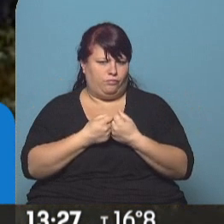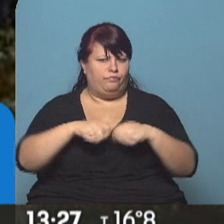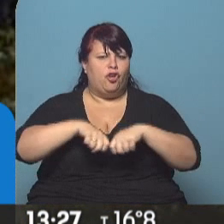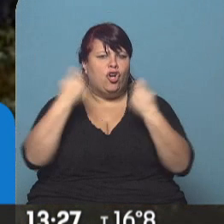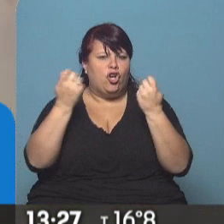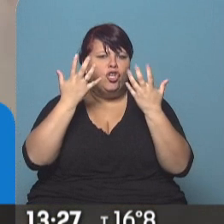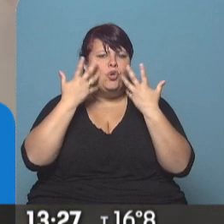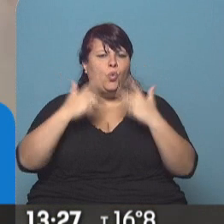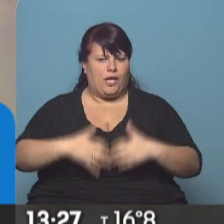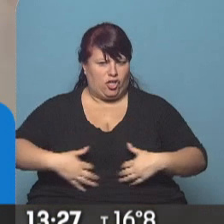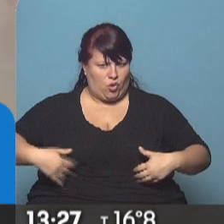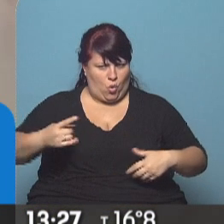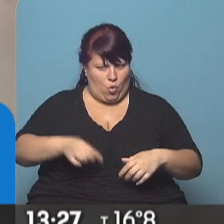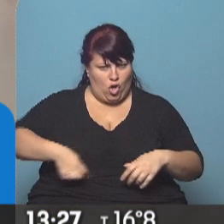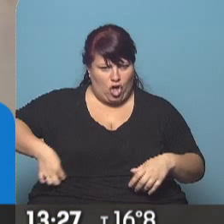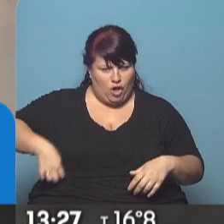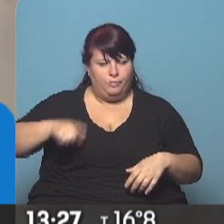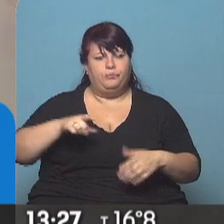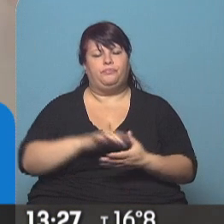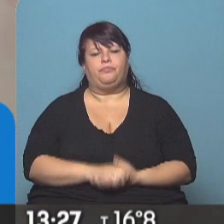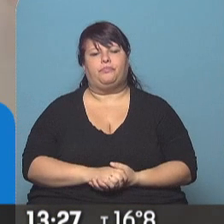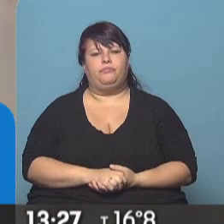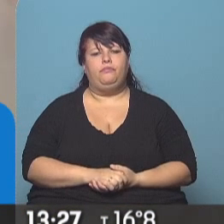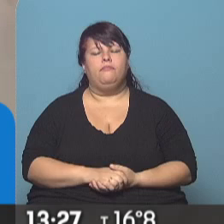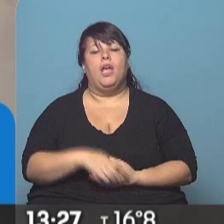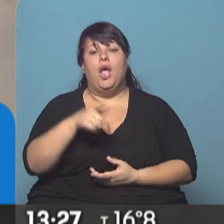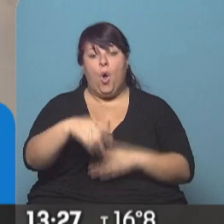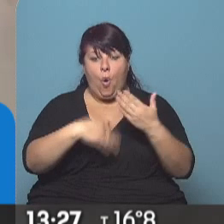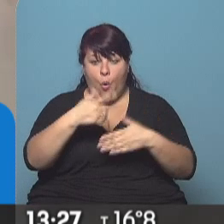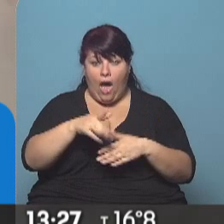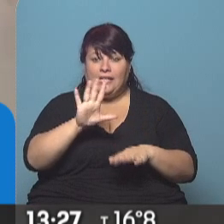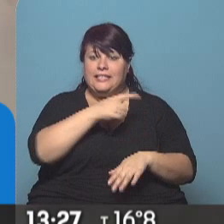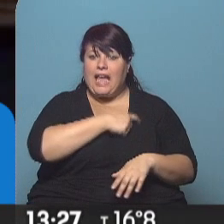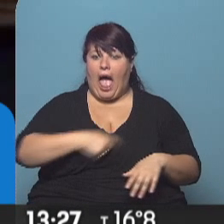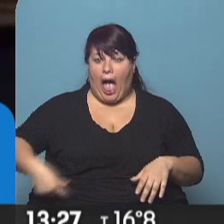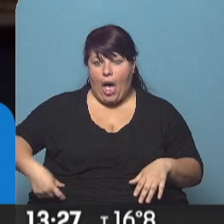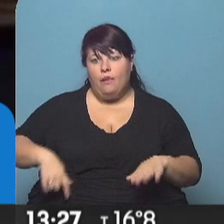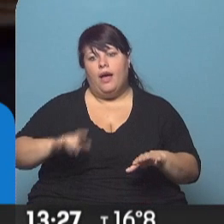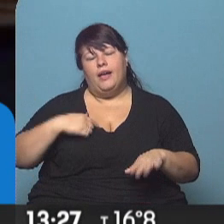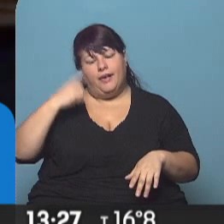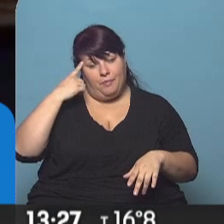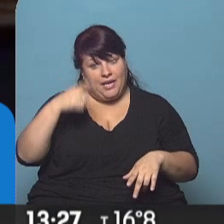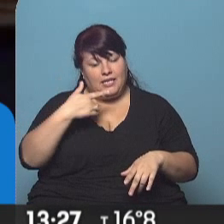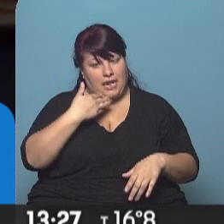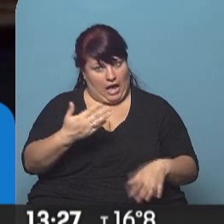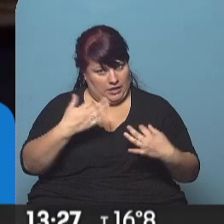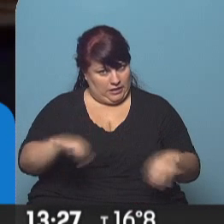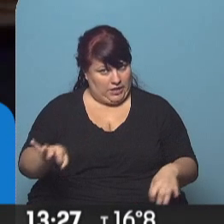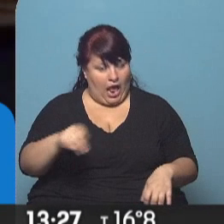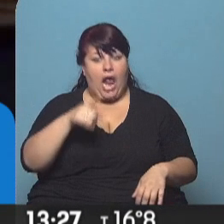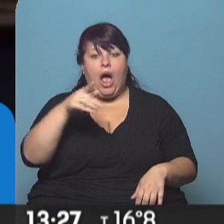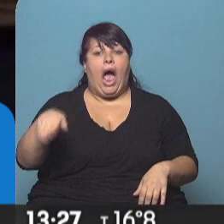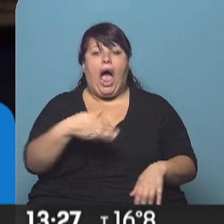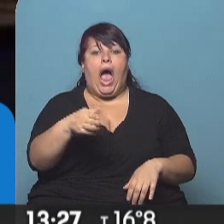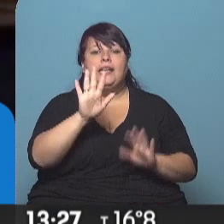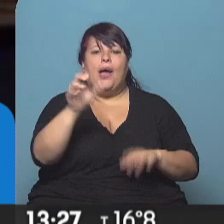fractura de una de sus costillas. El delantero lleva puesto el cinturón de seguridad, por lo que uno entiende que la sacó barata. El Kun estuvo